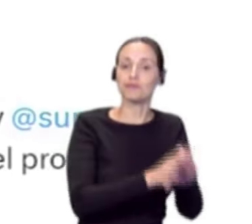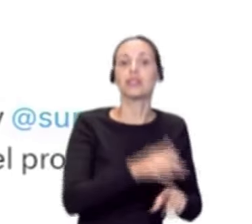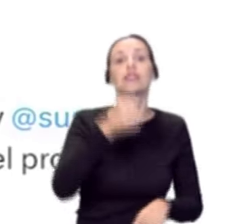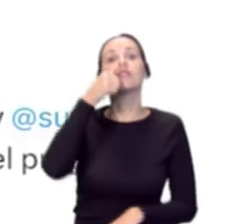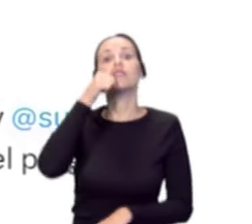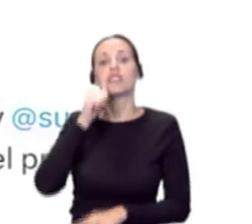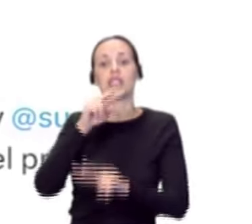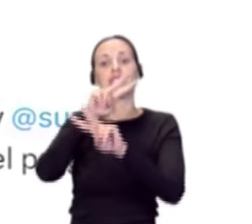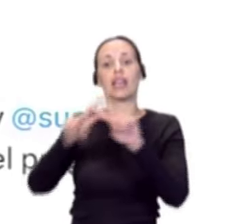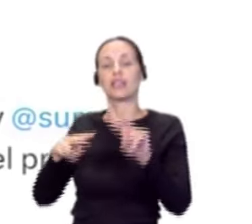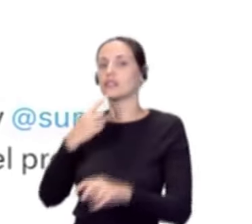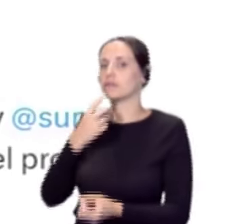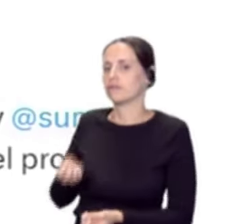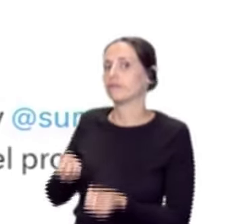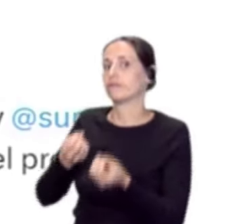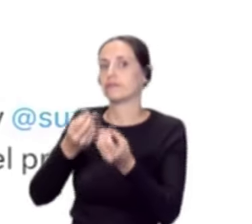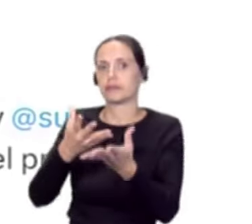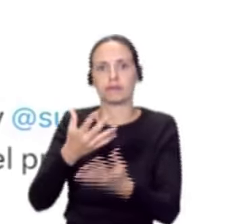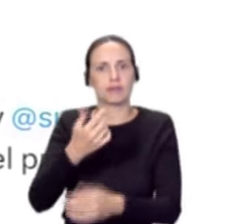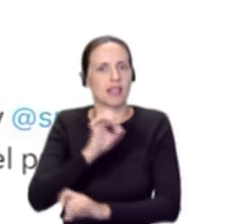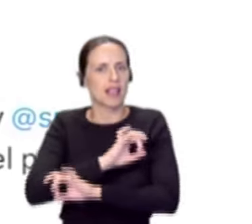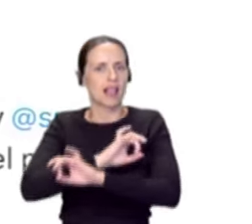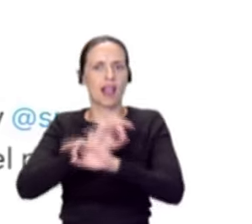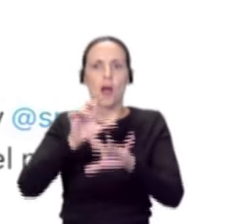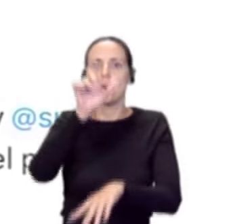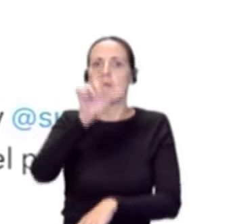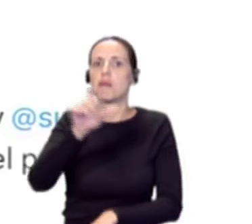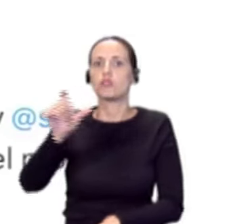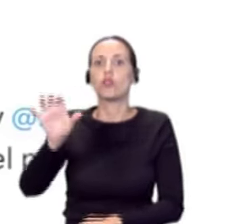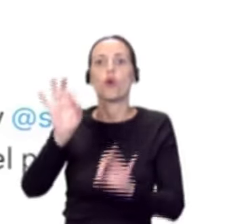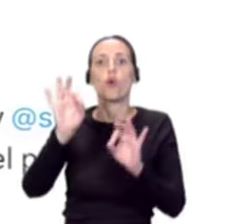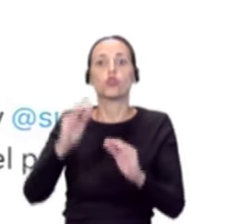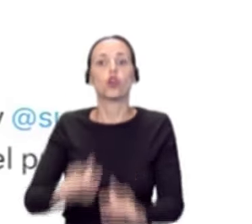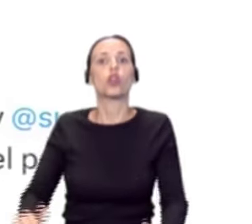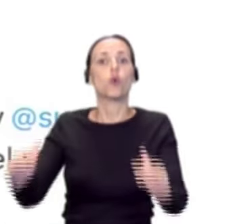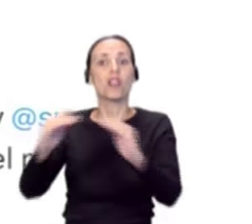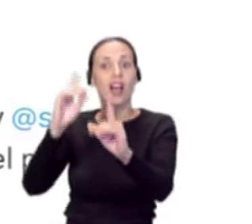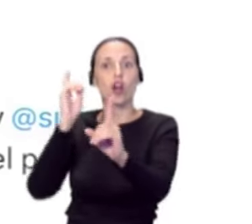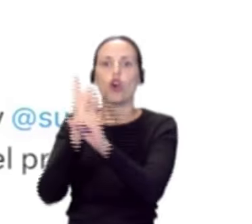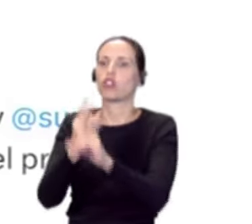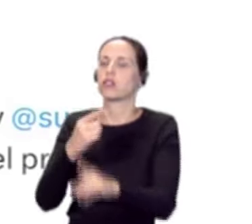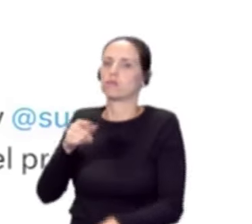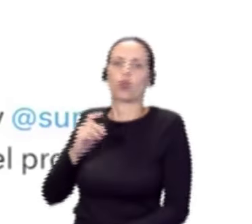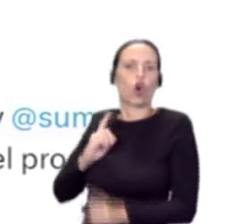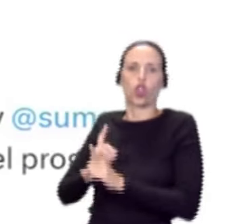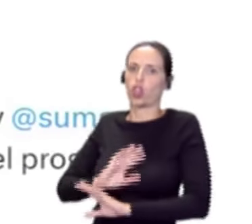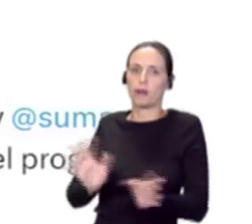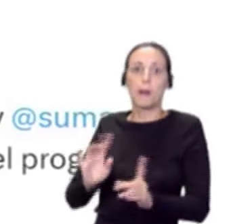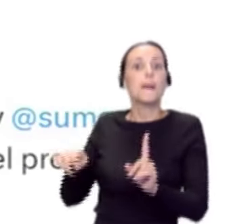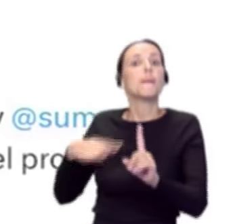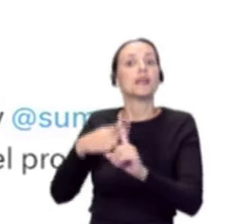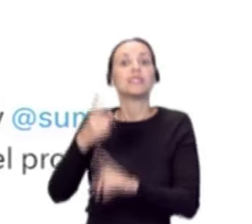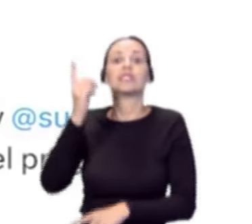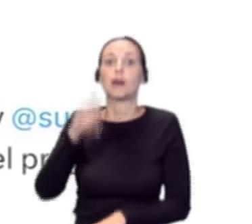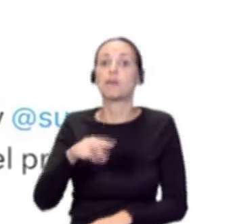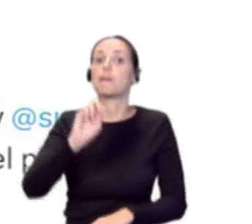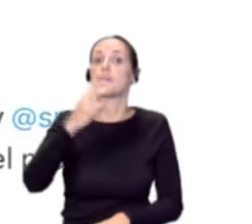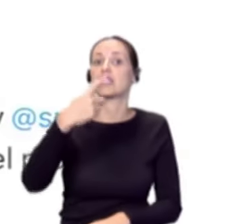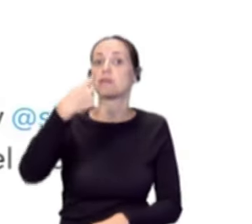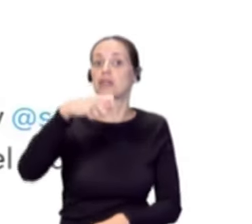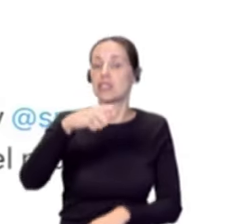en X su condena a quienes atentan contra el proyecto de igualdad y también ha trasladado toda su confianza a la vicepresidenta del gobierno